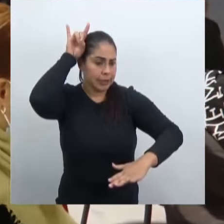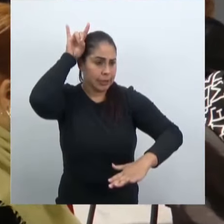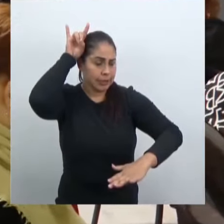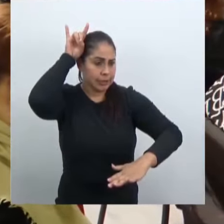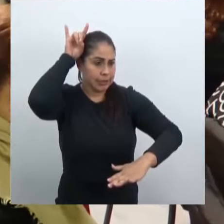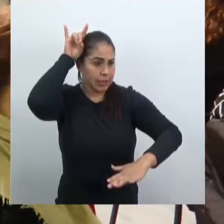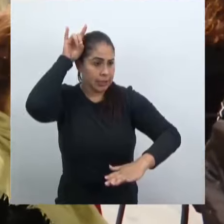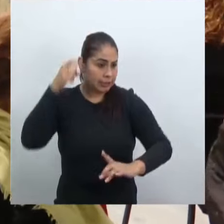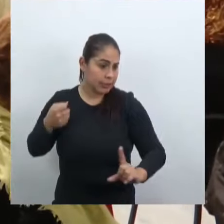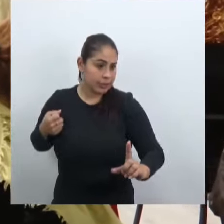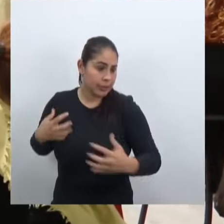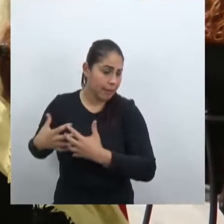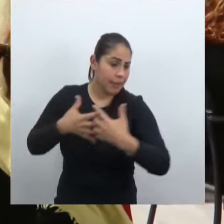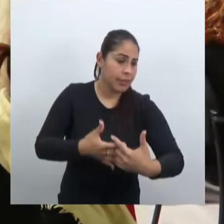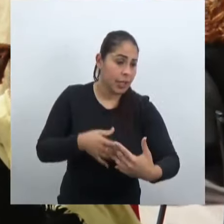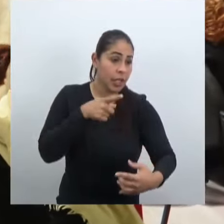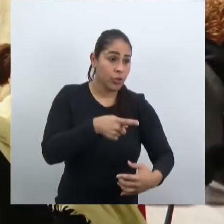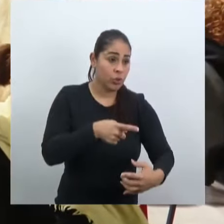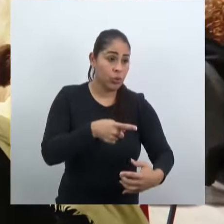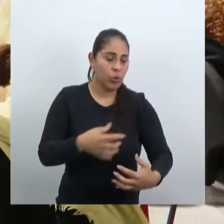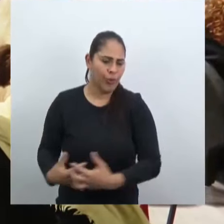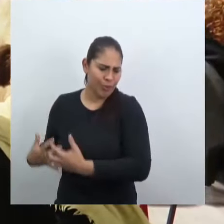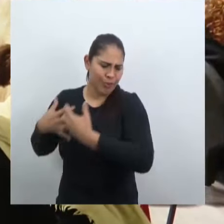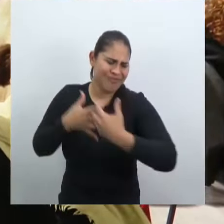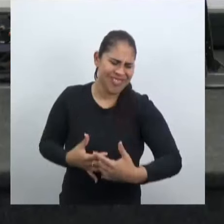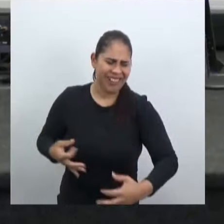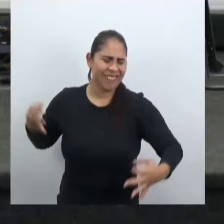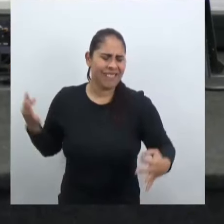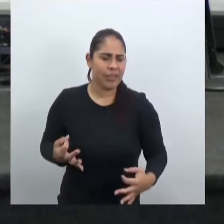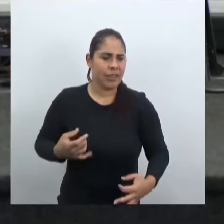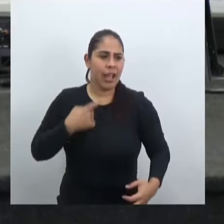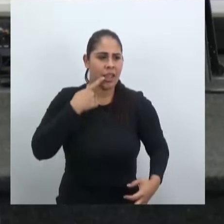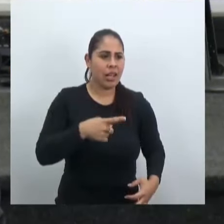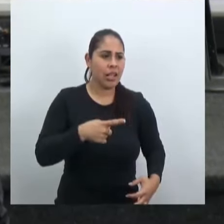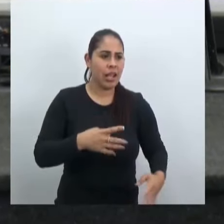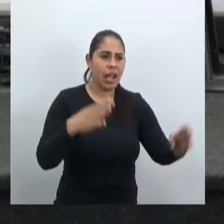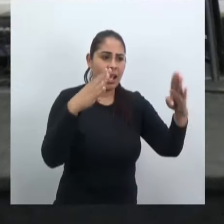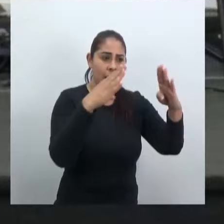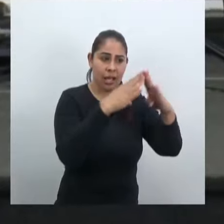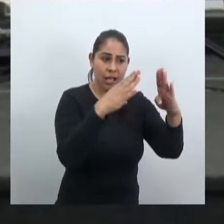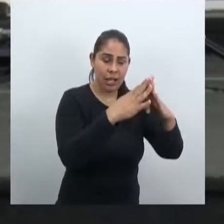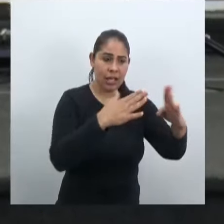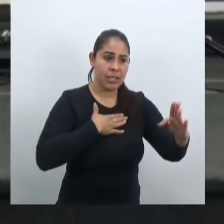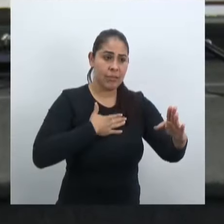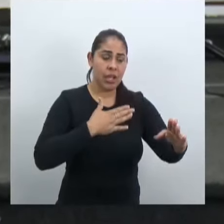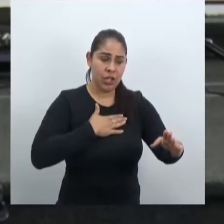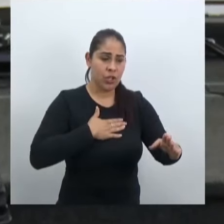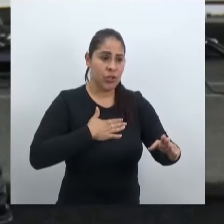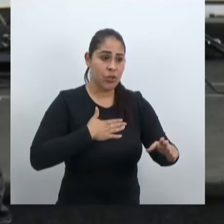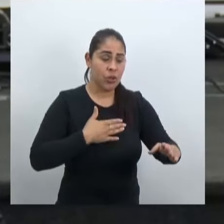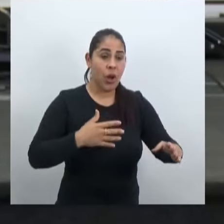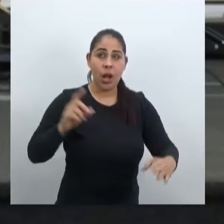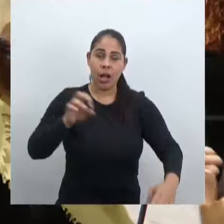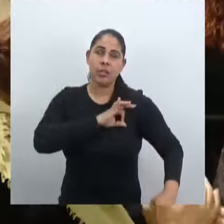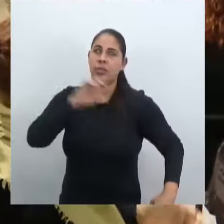eso y vas a luchar como una leona. Y vas a decir: yo y mi casa serviremos al Señor.